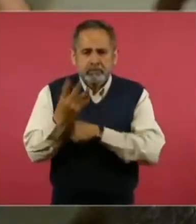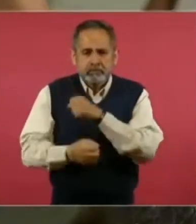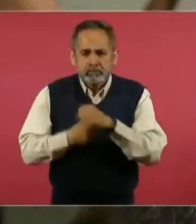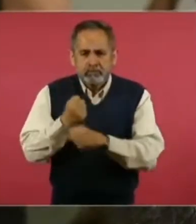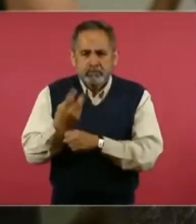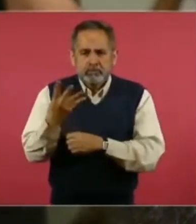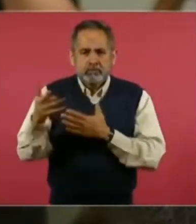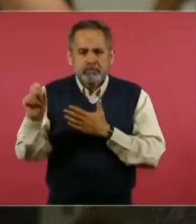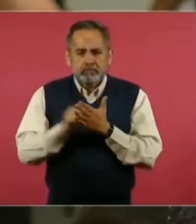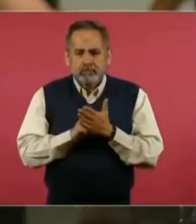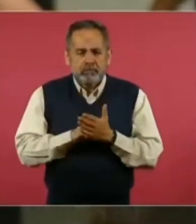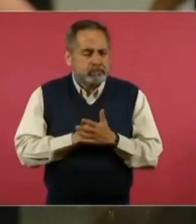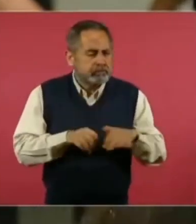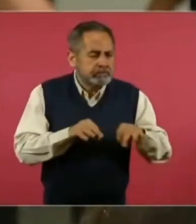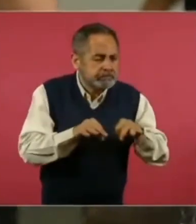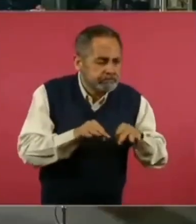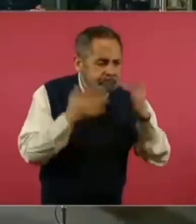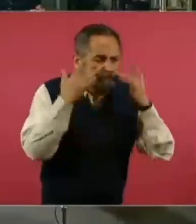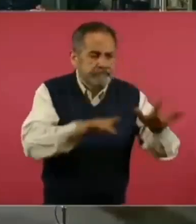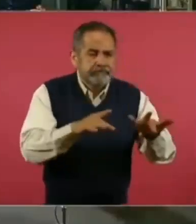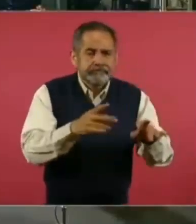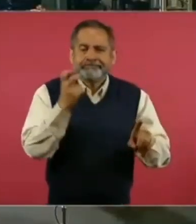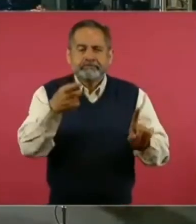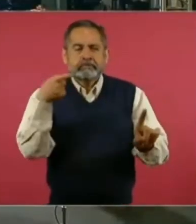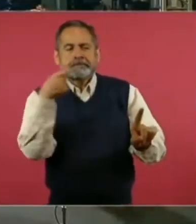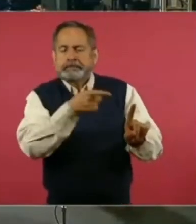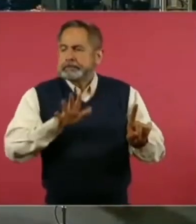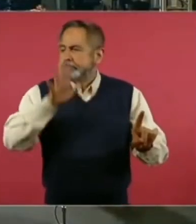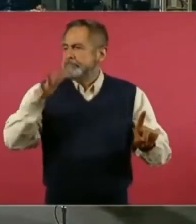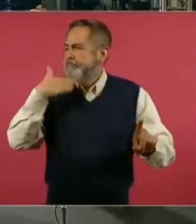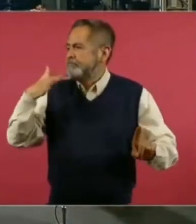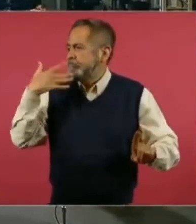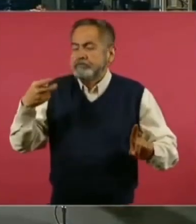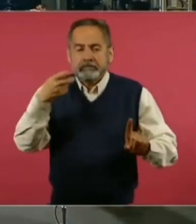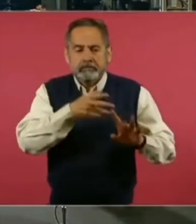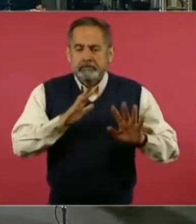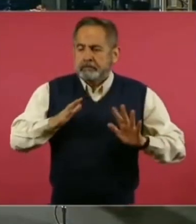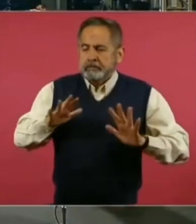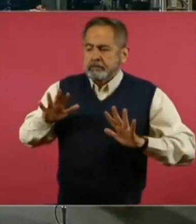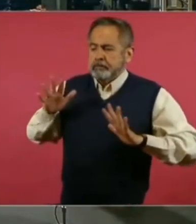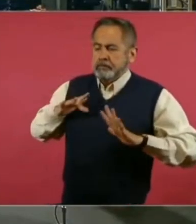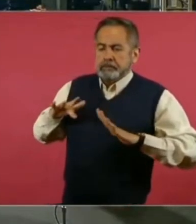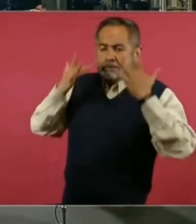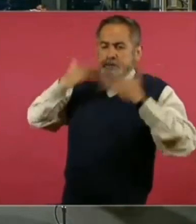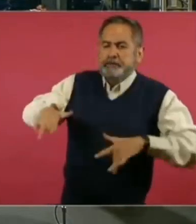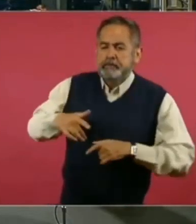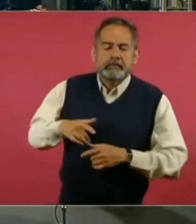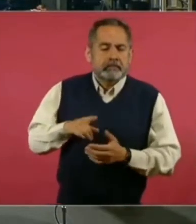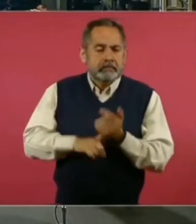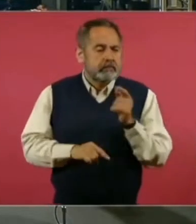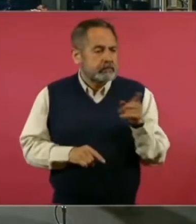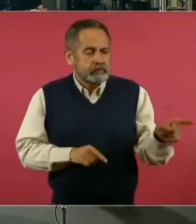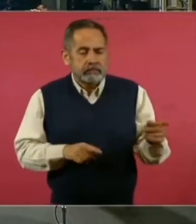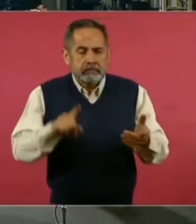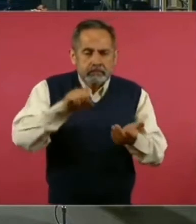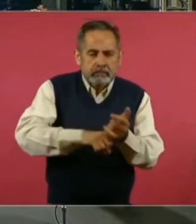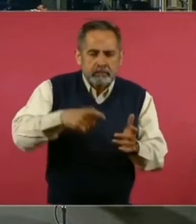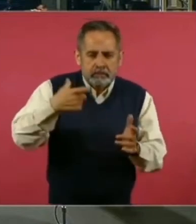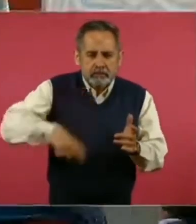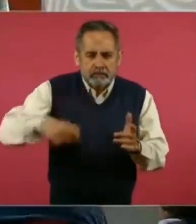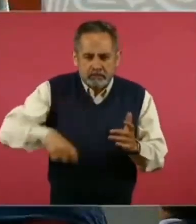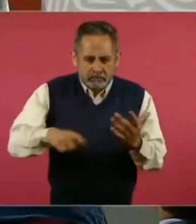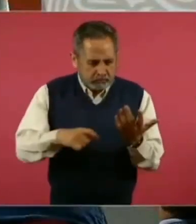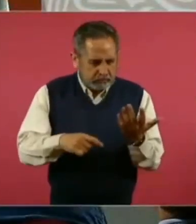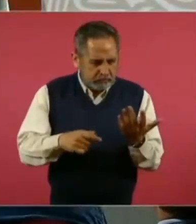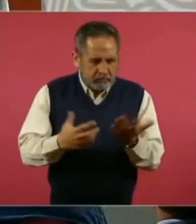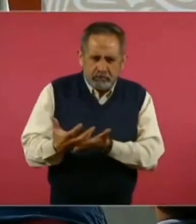4 meses, justamente por un tema de presunta corrupción, que no era su patrimonio acorde con